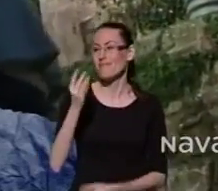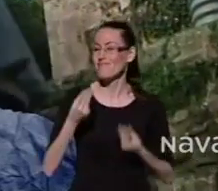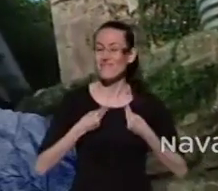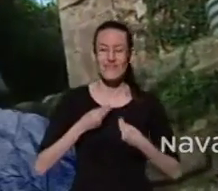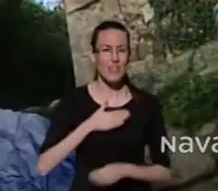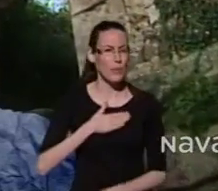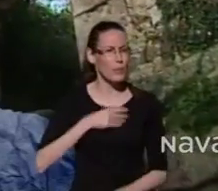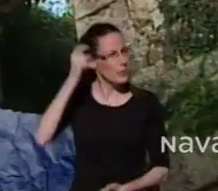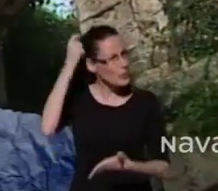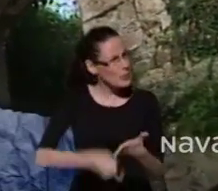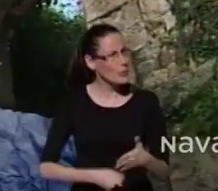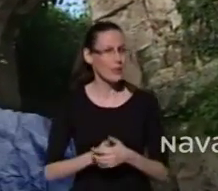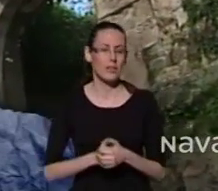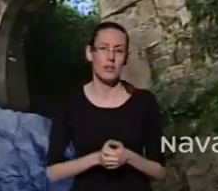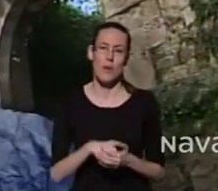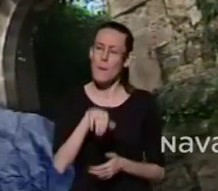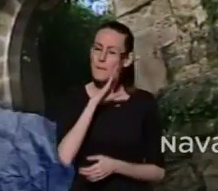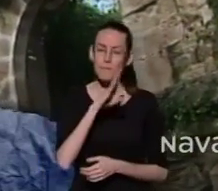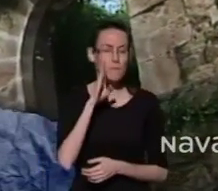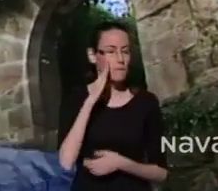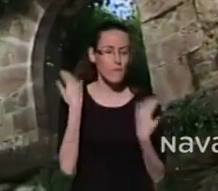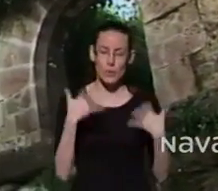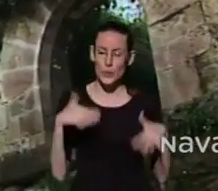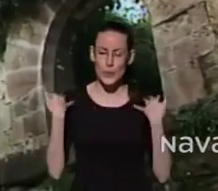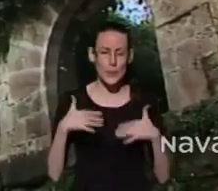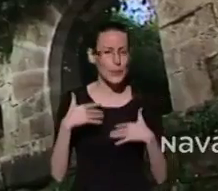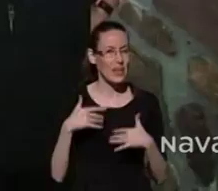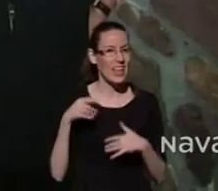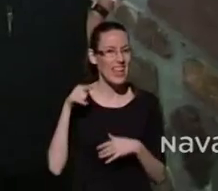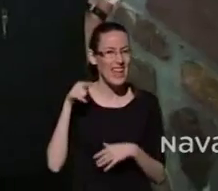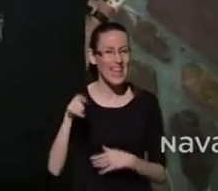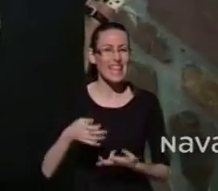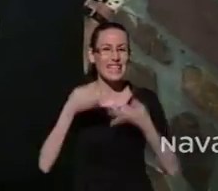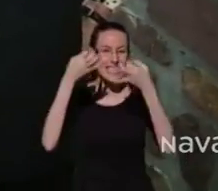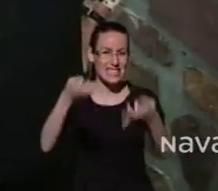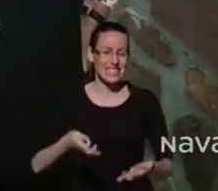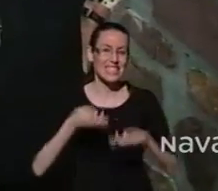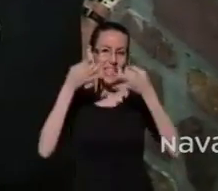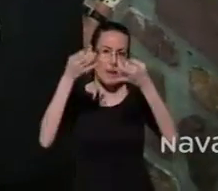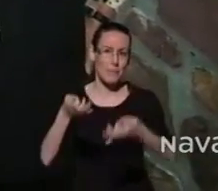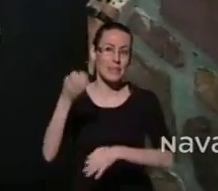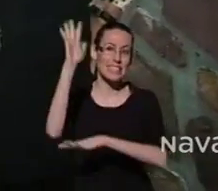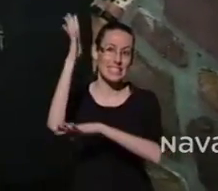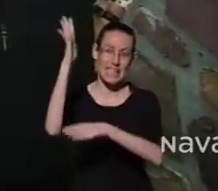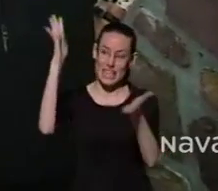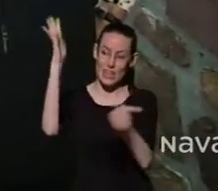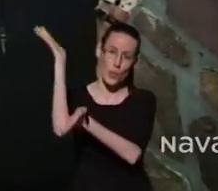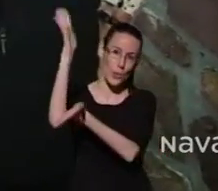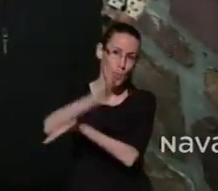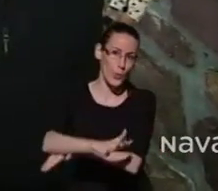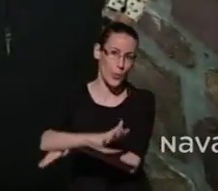Mi madre, las cosas que vio mi madre. Solía hacer ella misma la leña en el monte, traía con un